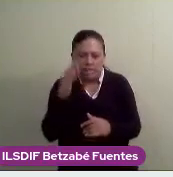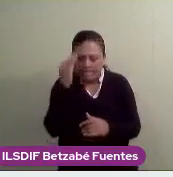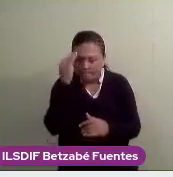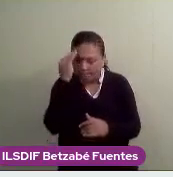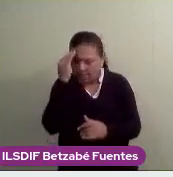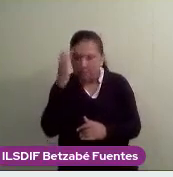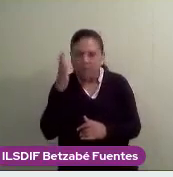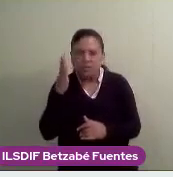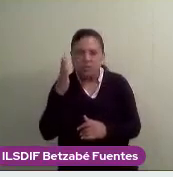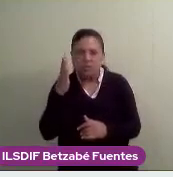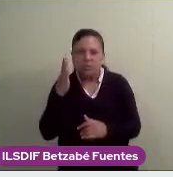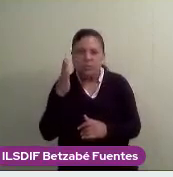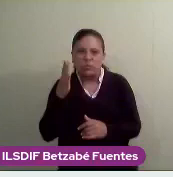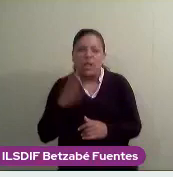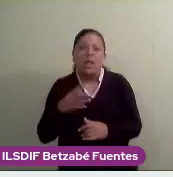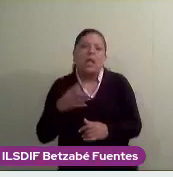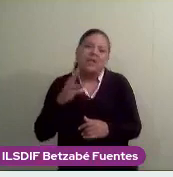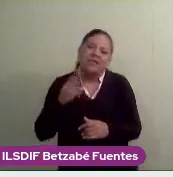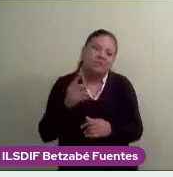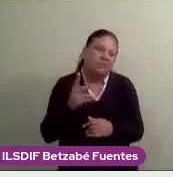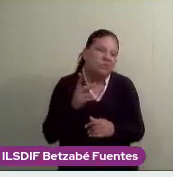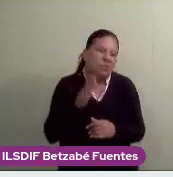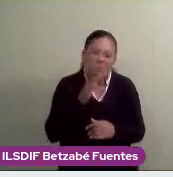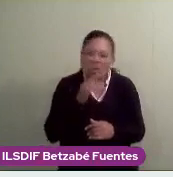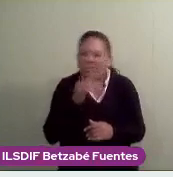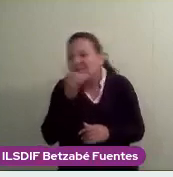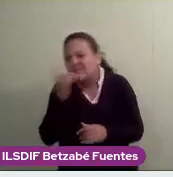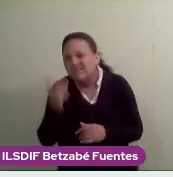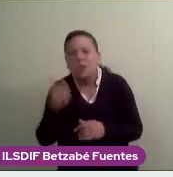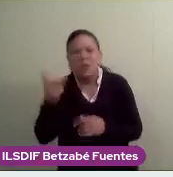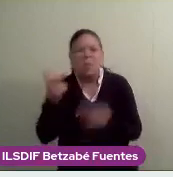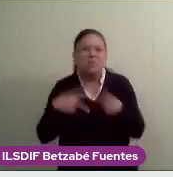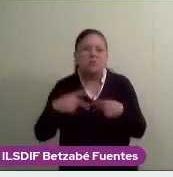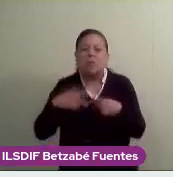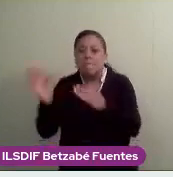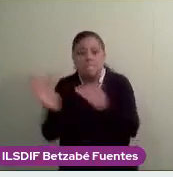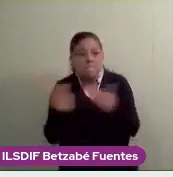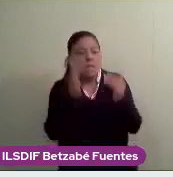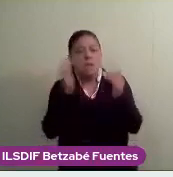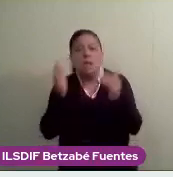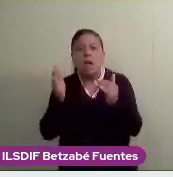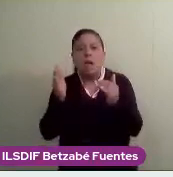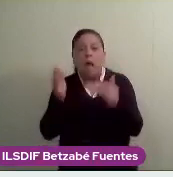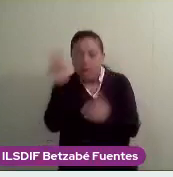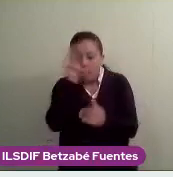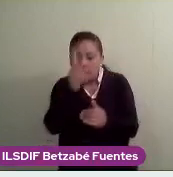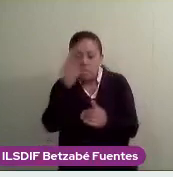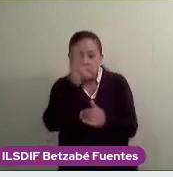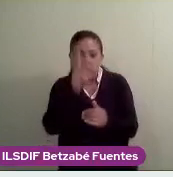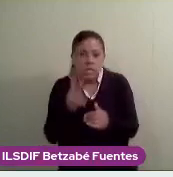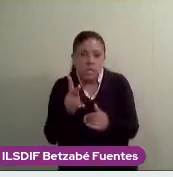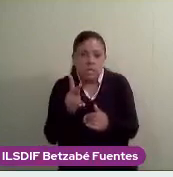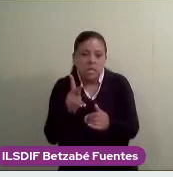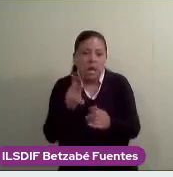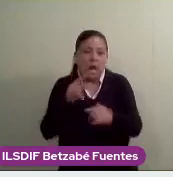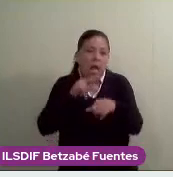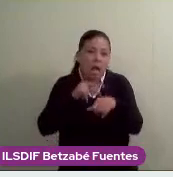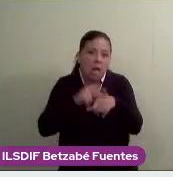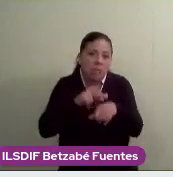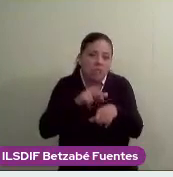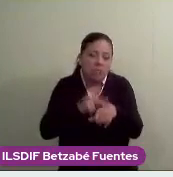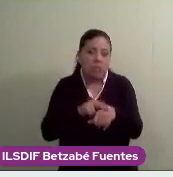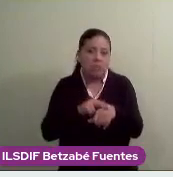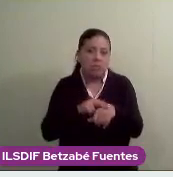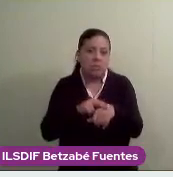ir al psicólogo, tienes que ir al psiquiatra, porque hay muchos que se pueden sentir un tanto atacados. Entonces, la